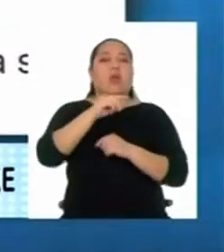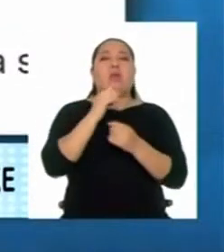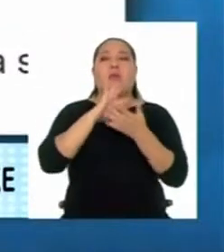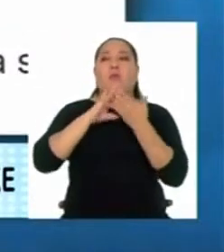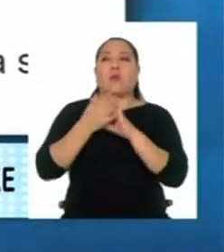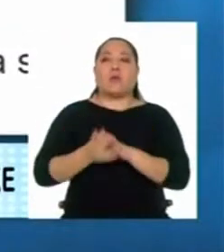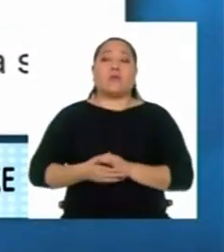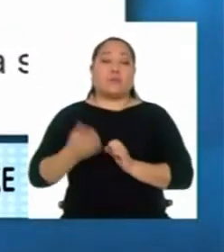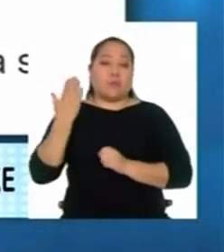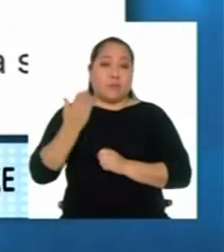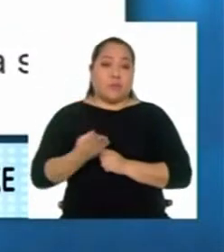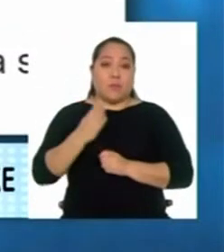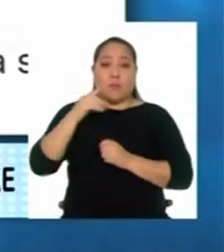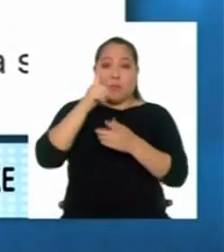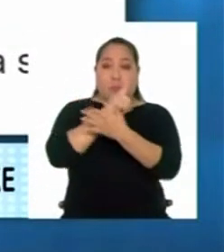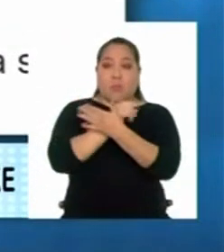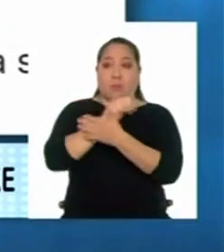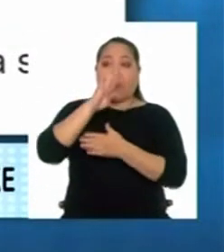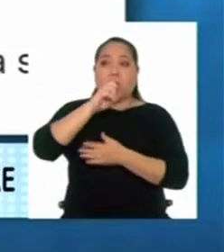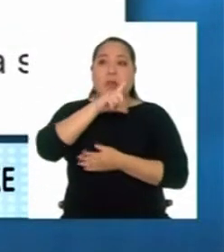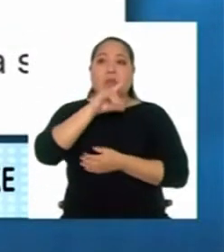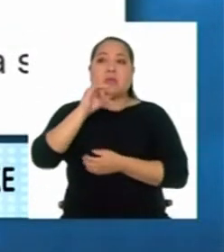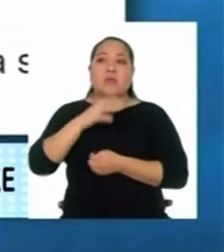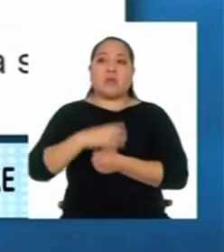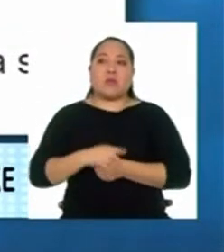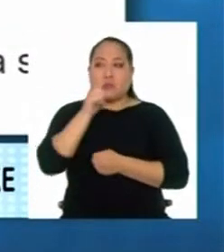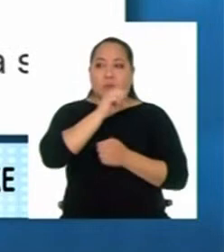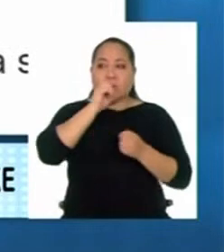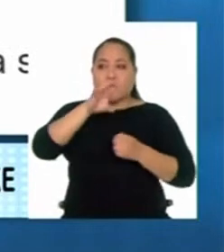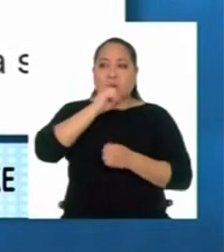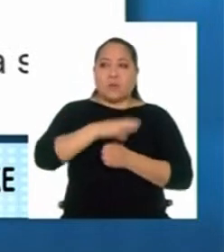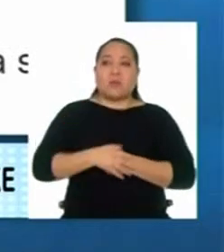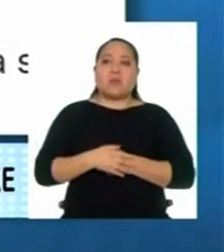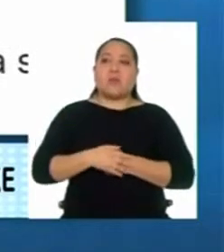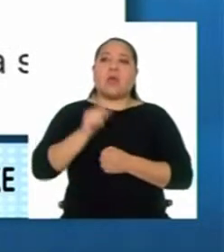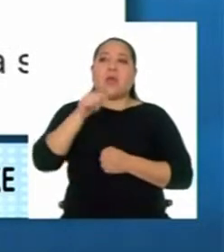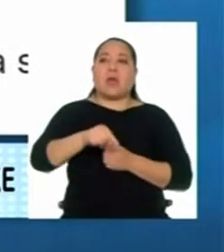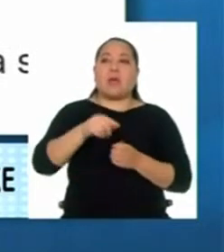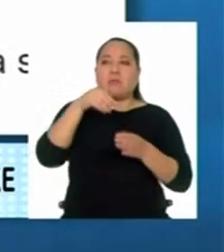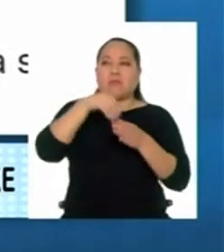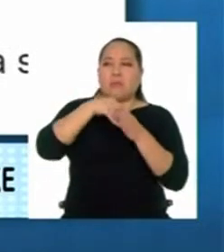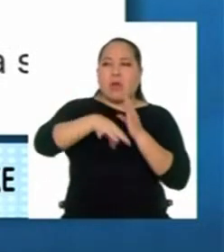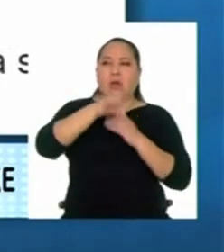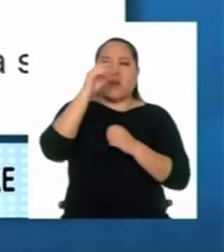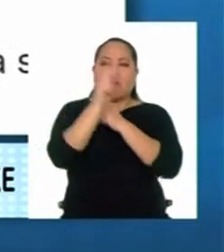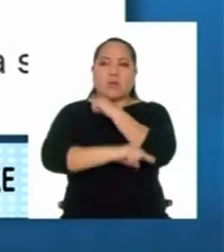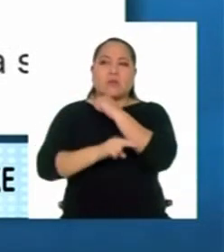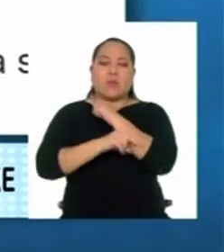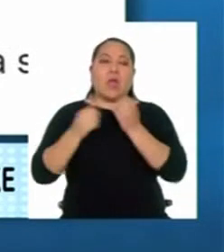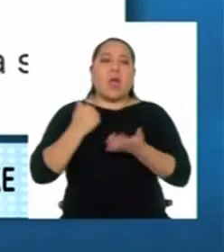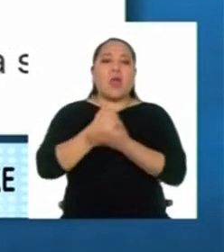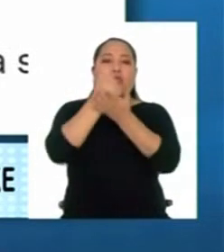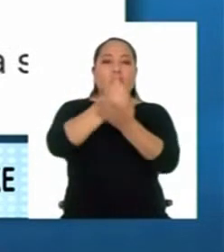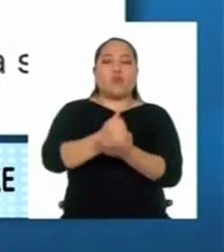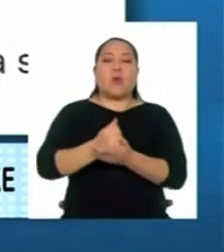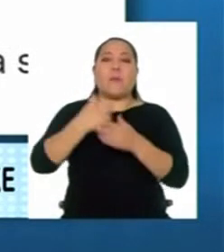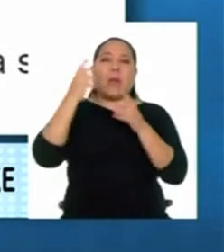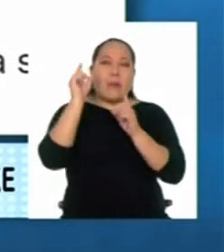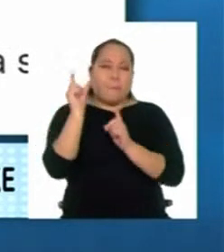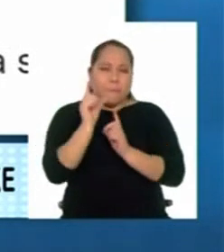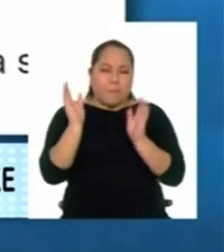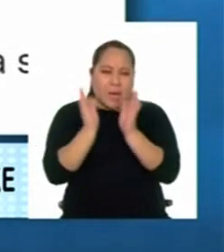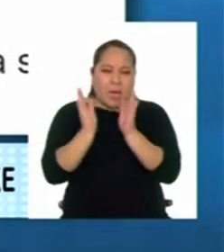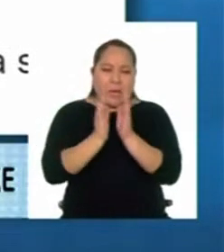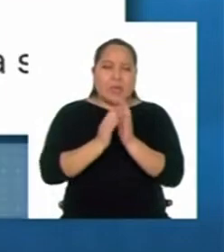Twitter, Guido Bellido planteó la presencia del Banco de la Nación en cada distrito a nivel nacional, así como facilidades tributarias para las pequeñas y medianas